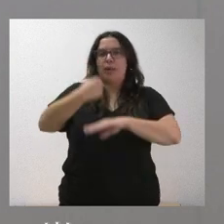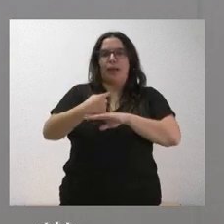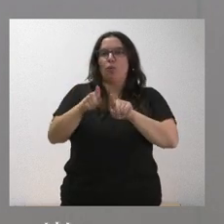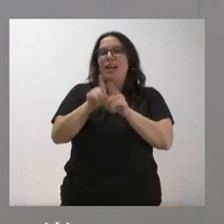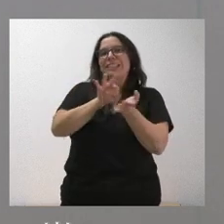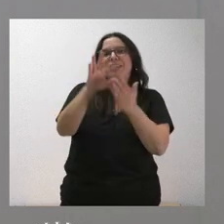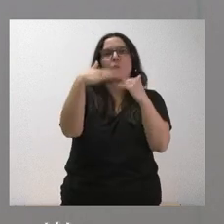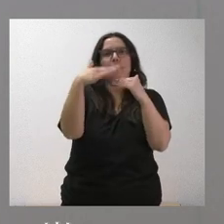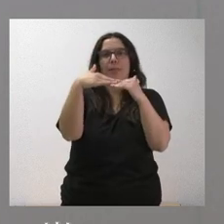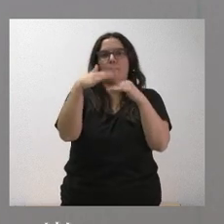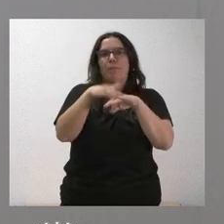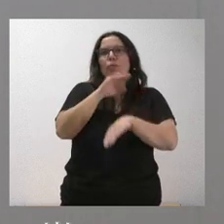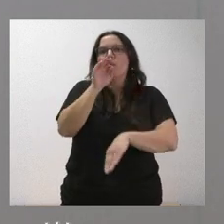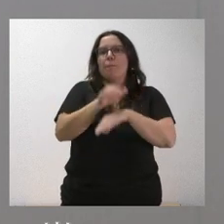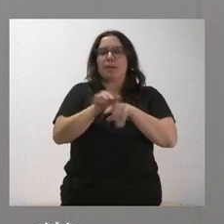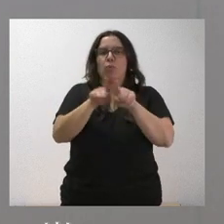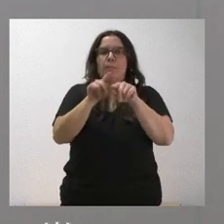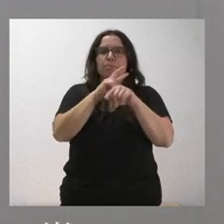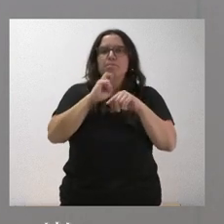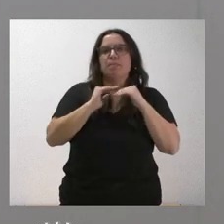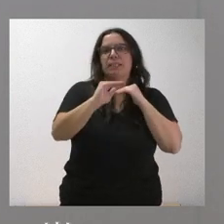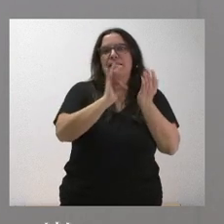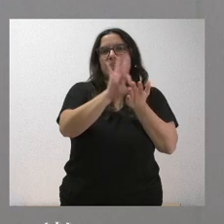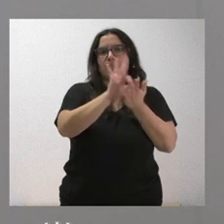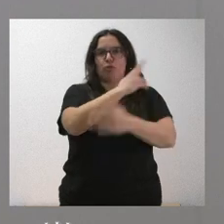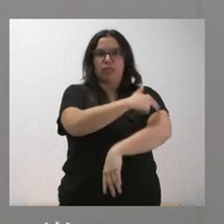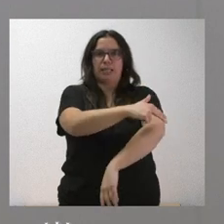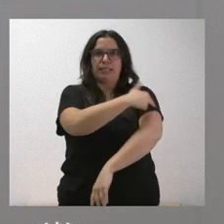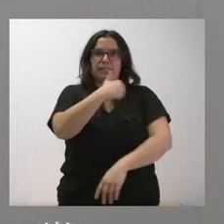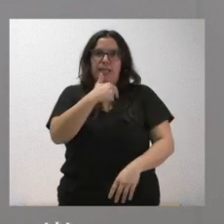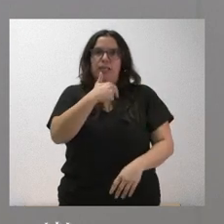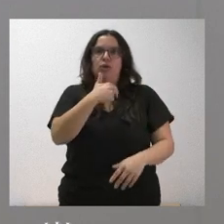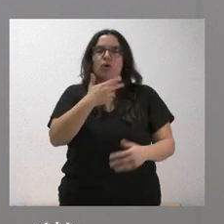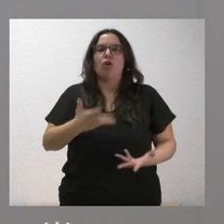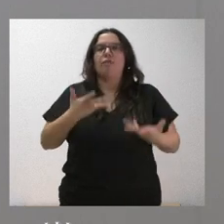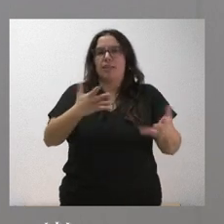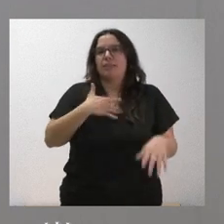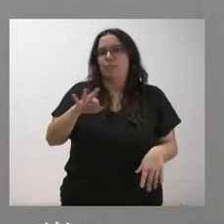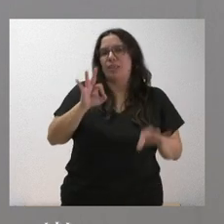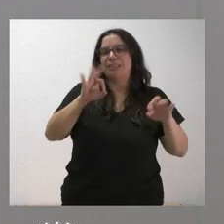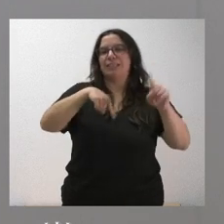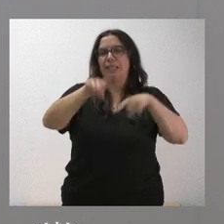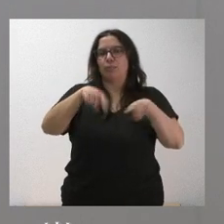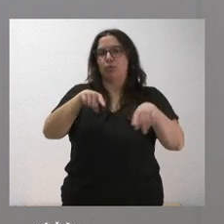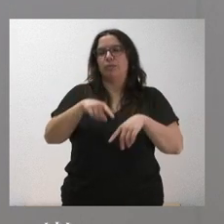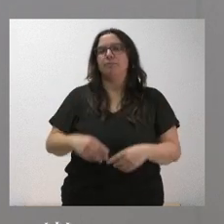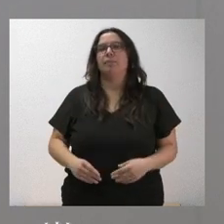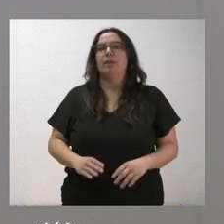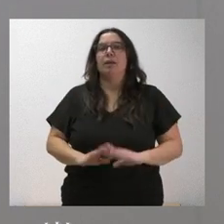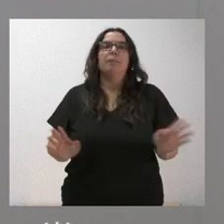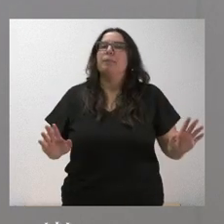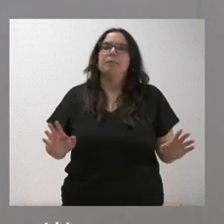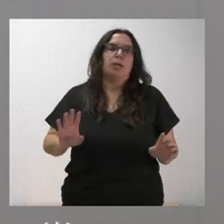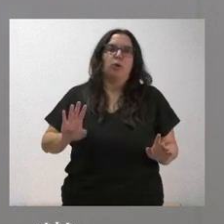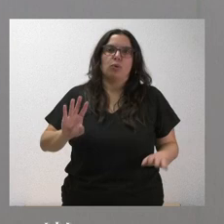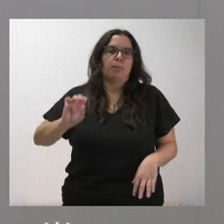sean necesarios para mantener el servicio sanitario que se pueda ofrecer en términos de transporte Al conjunto de los ciudadanos pero partimos del